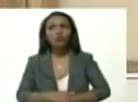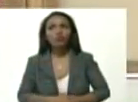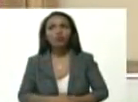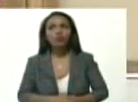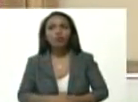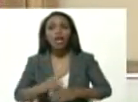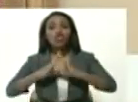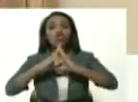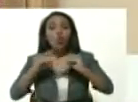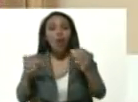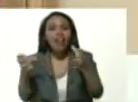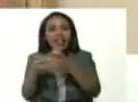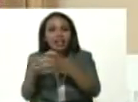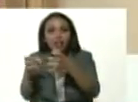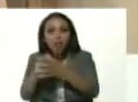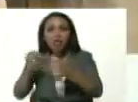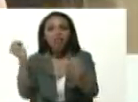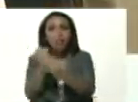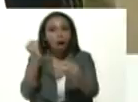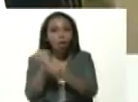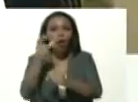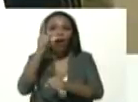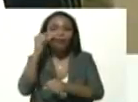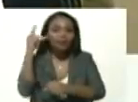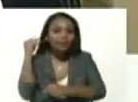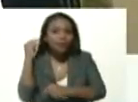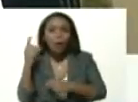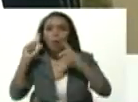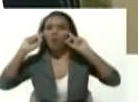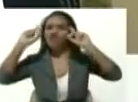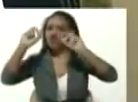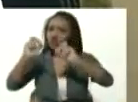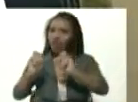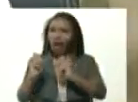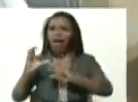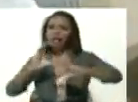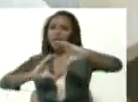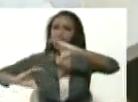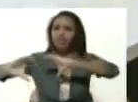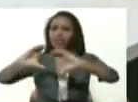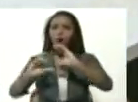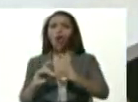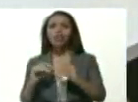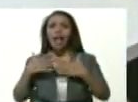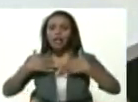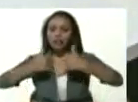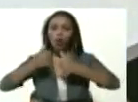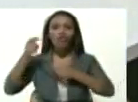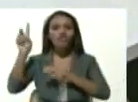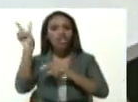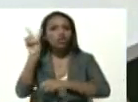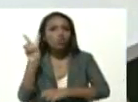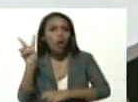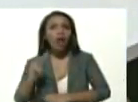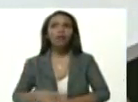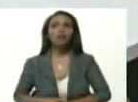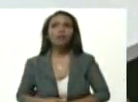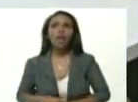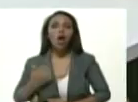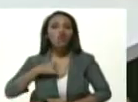a todo el equipo de trabajadores y trabajadoras, profesionales y científicos de la salud venezolana,